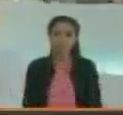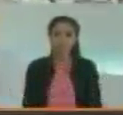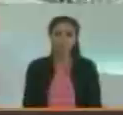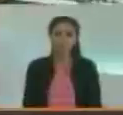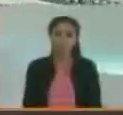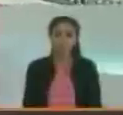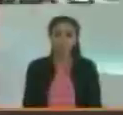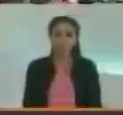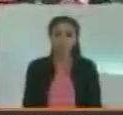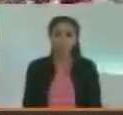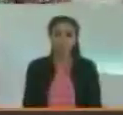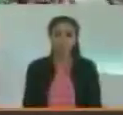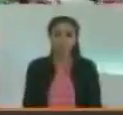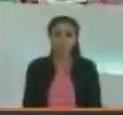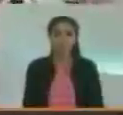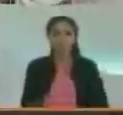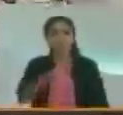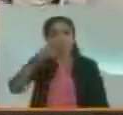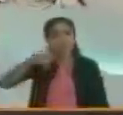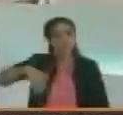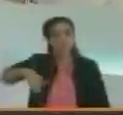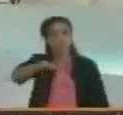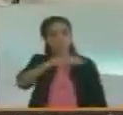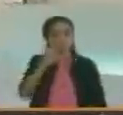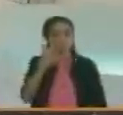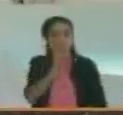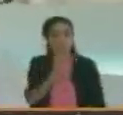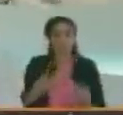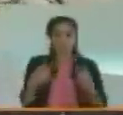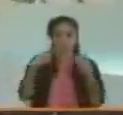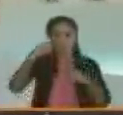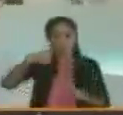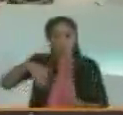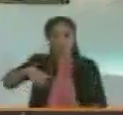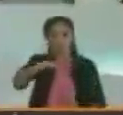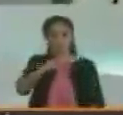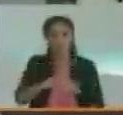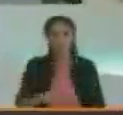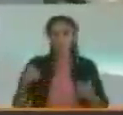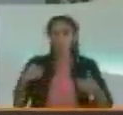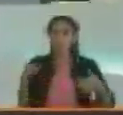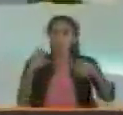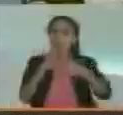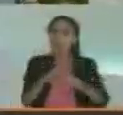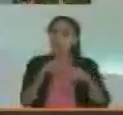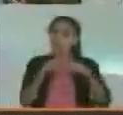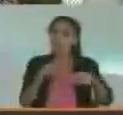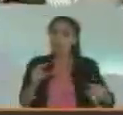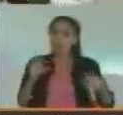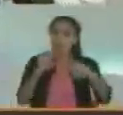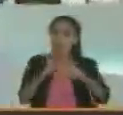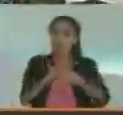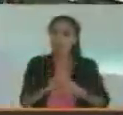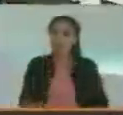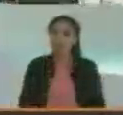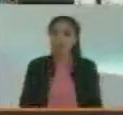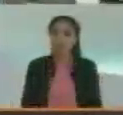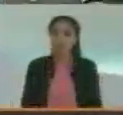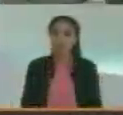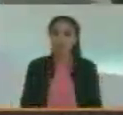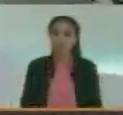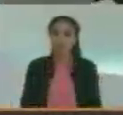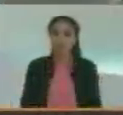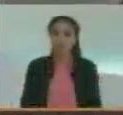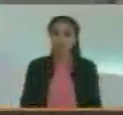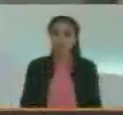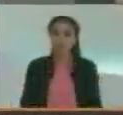Es un clamor del pueblo. Y el pueblo debe estar unido en su clamor, en su causa,